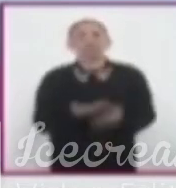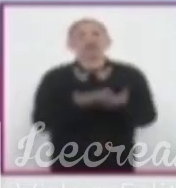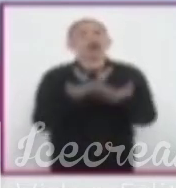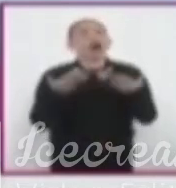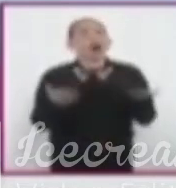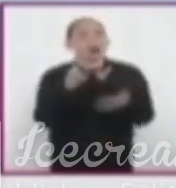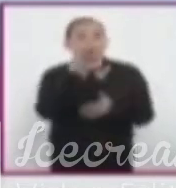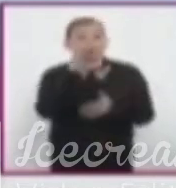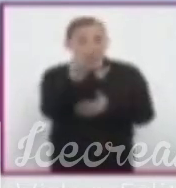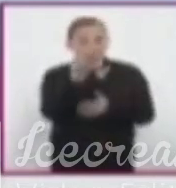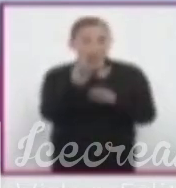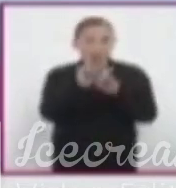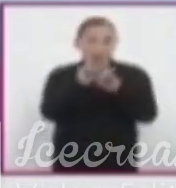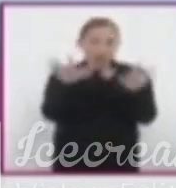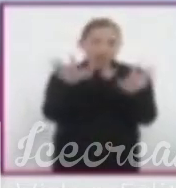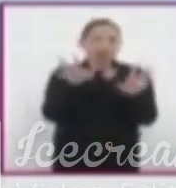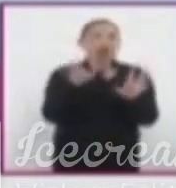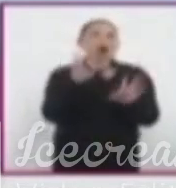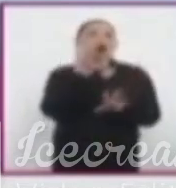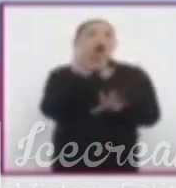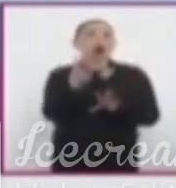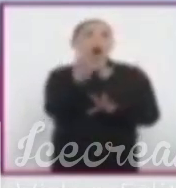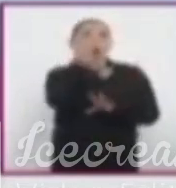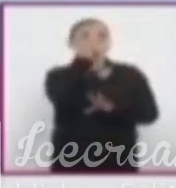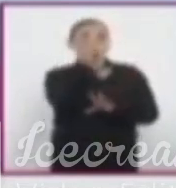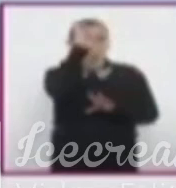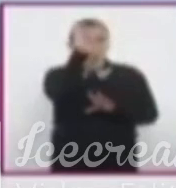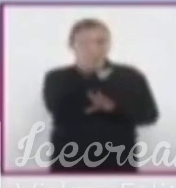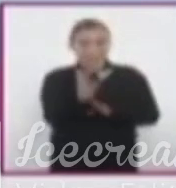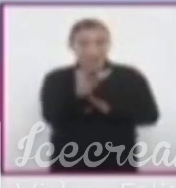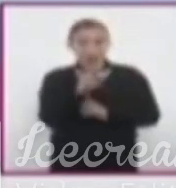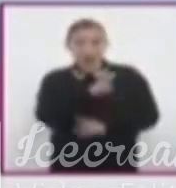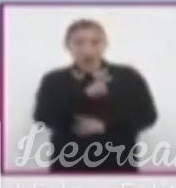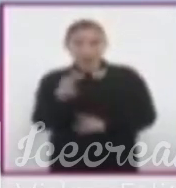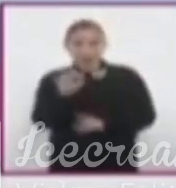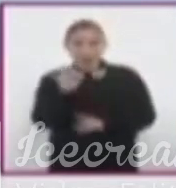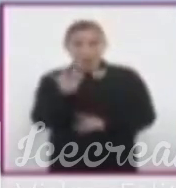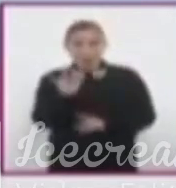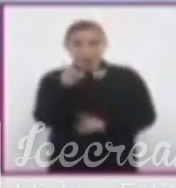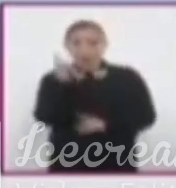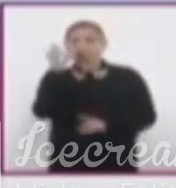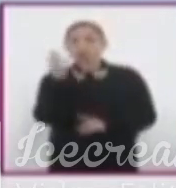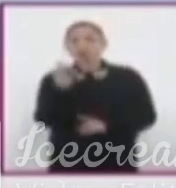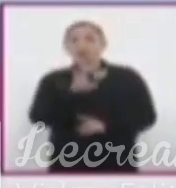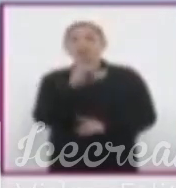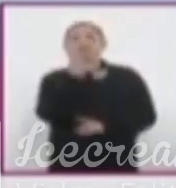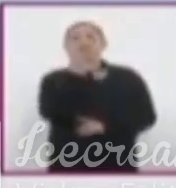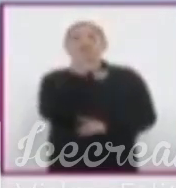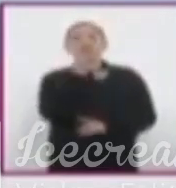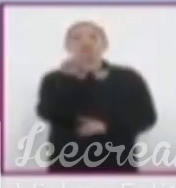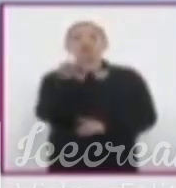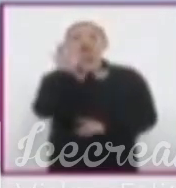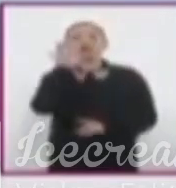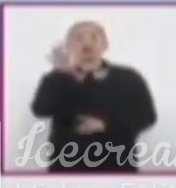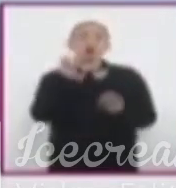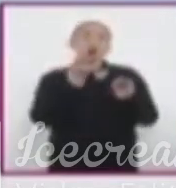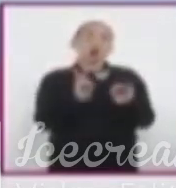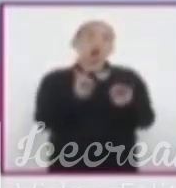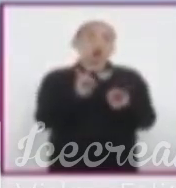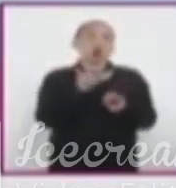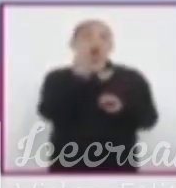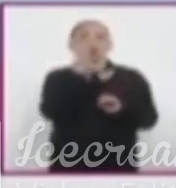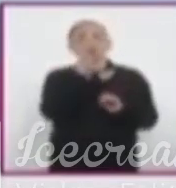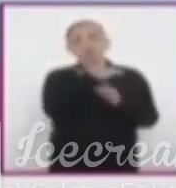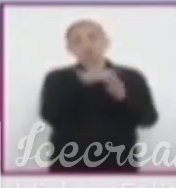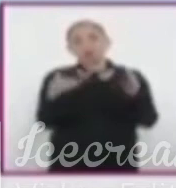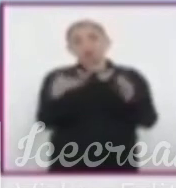Ahora podemos ver de manera gráfica que el 1% de 250 son 2,5 o